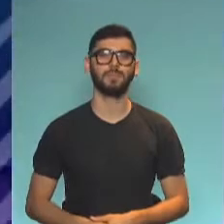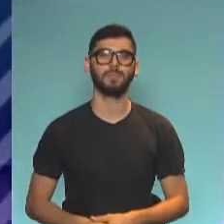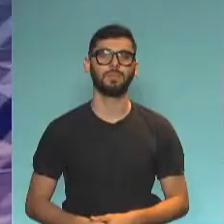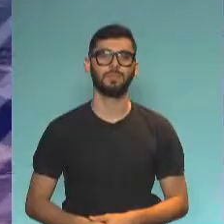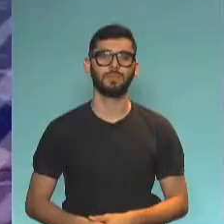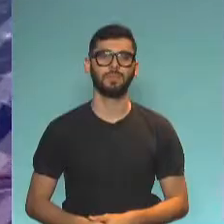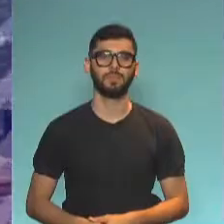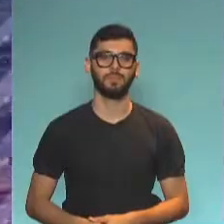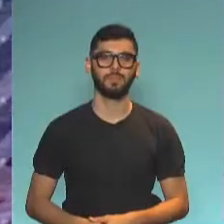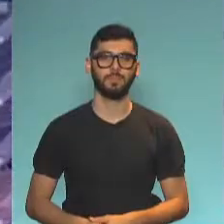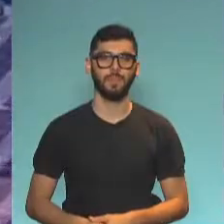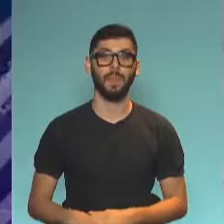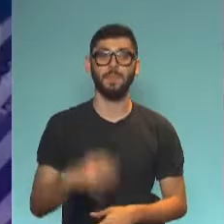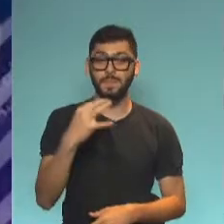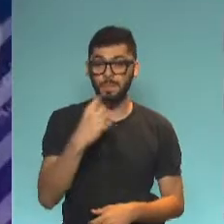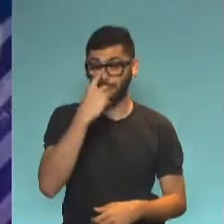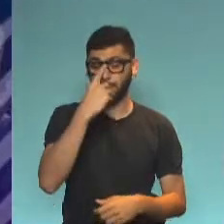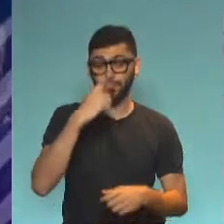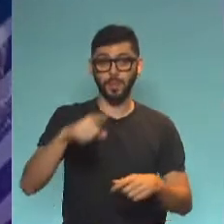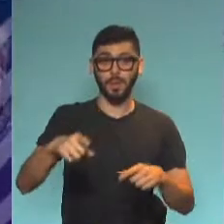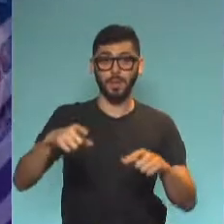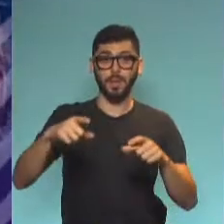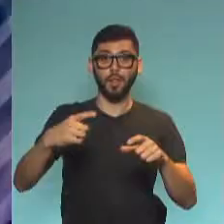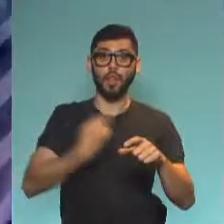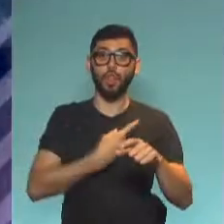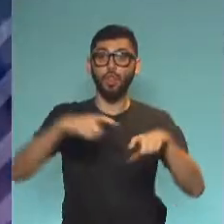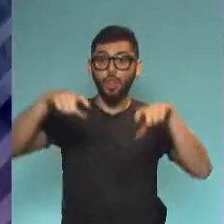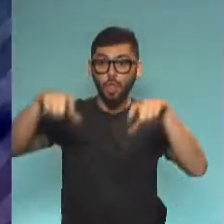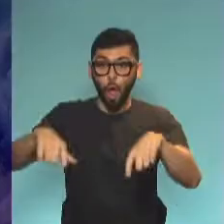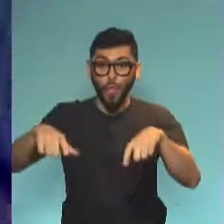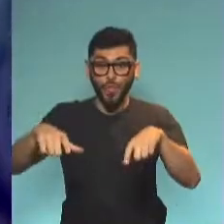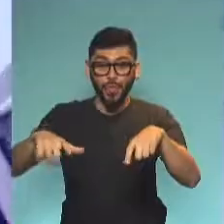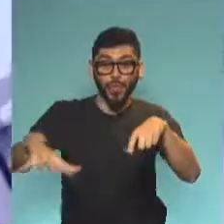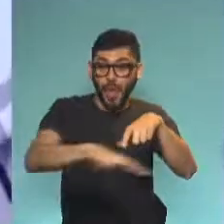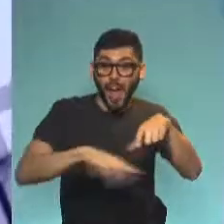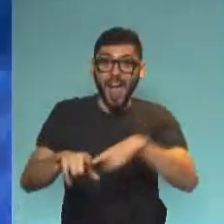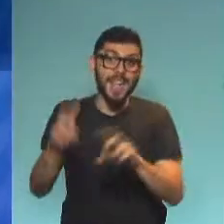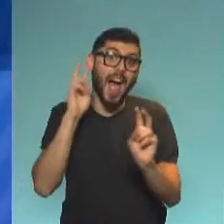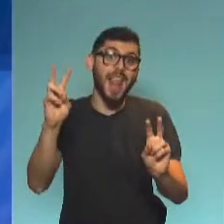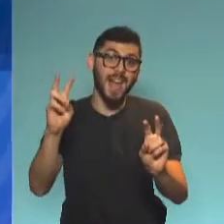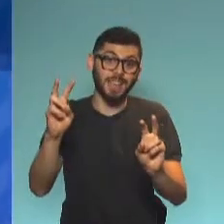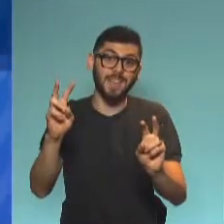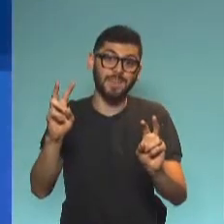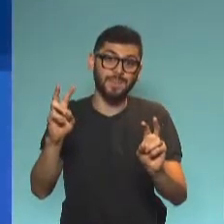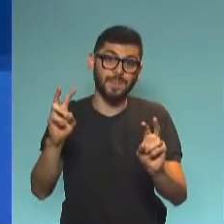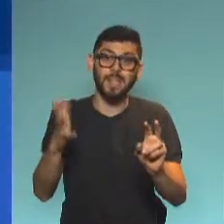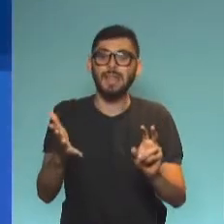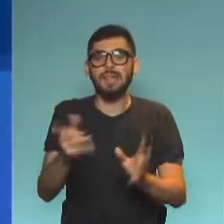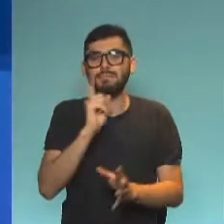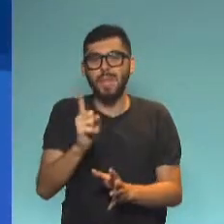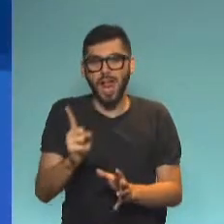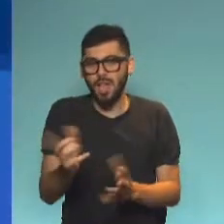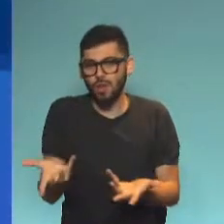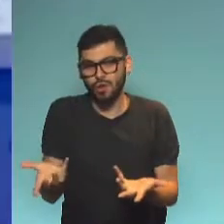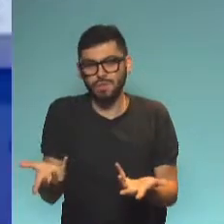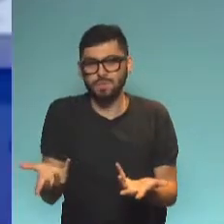Es que lo que veía es que las sedes, son sedes que están todas en alerta epidemiológica. Es jugar con fuego, todo eso es jugar